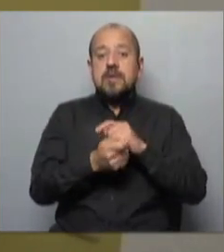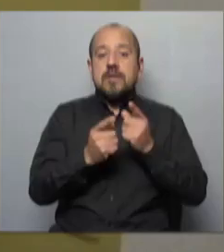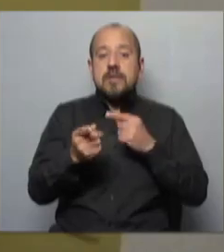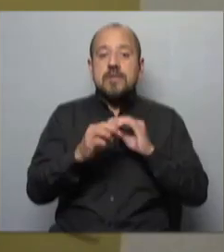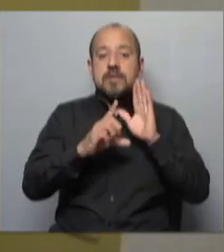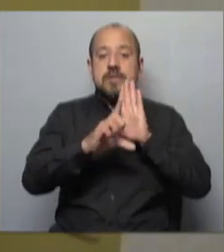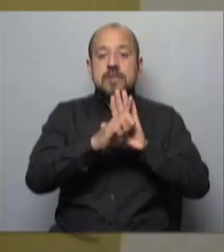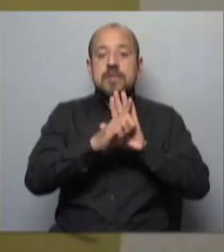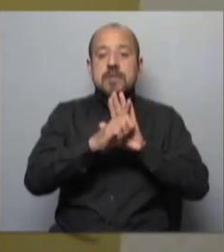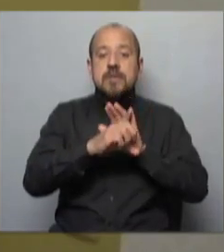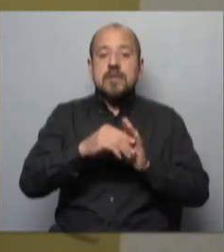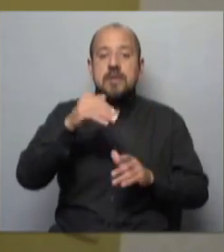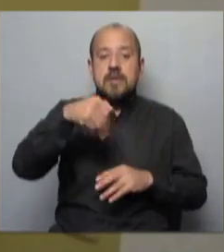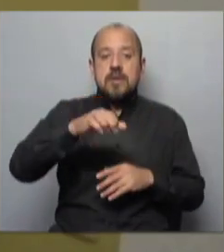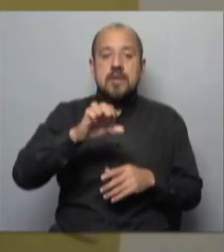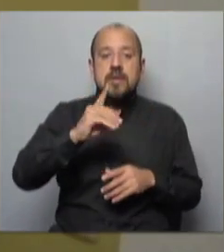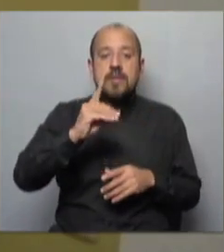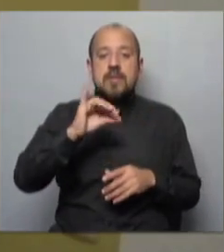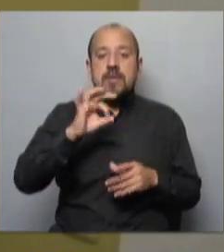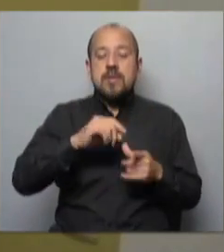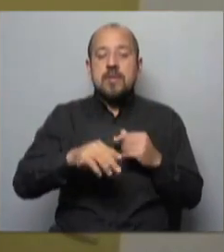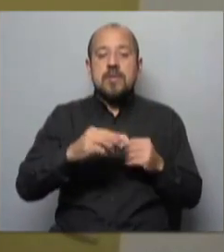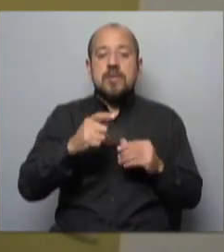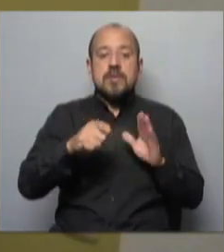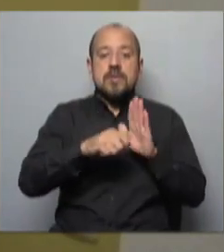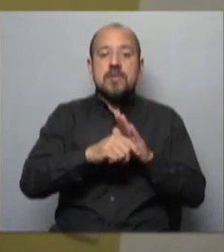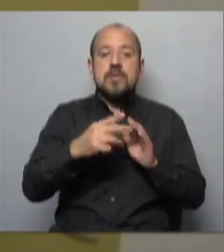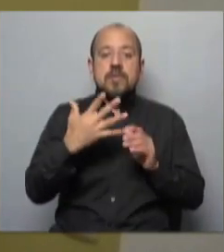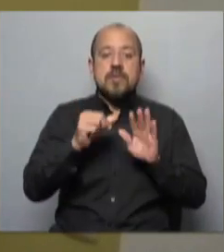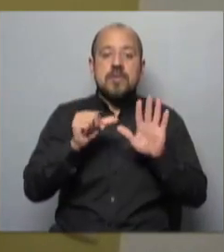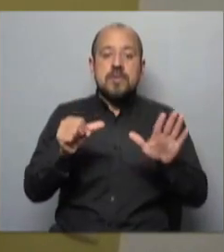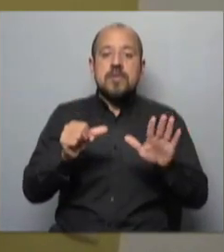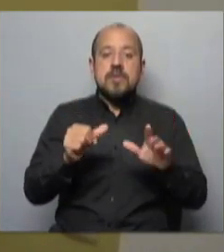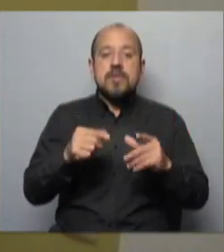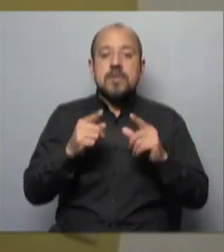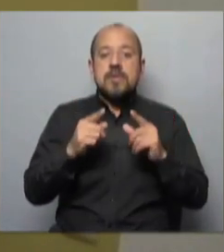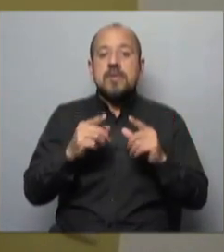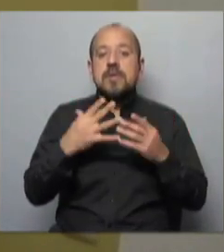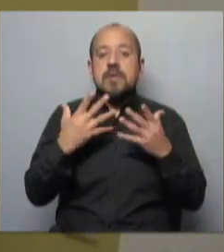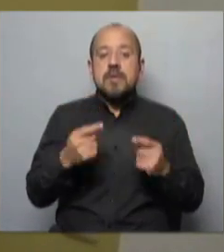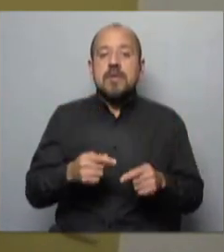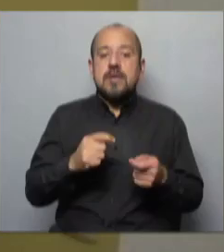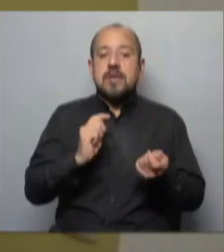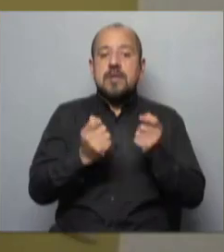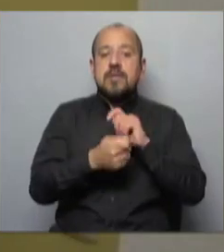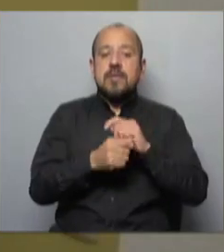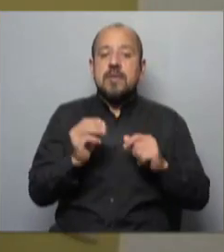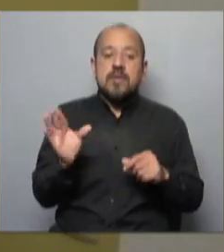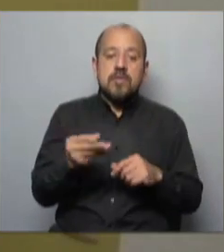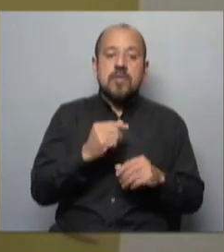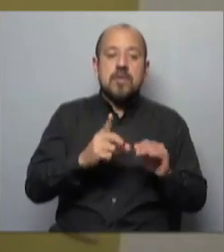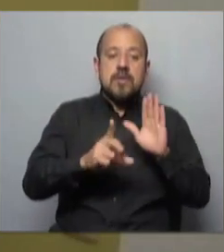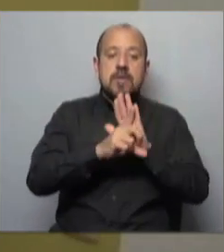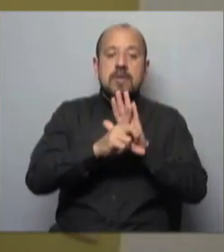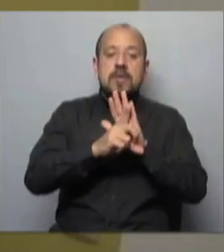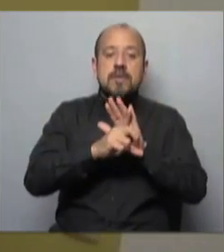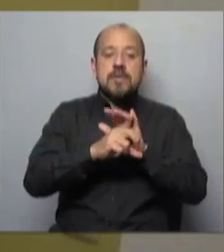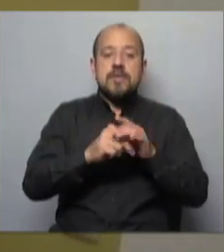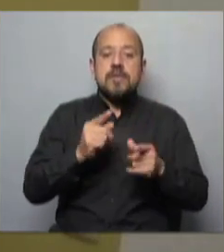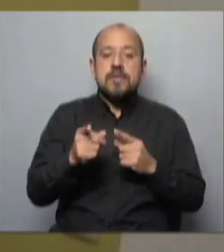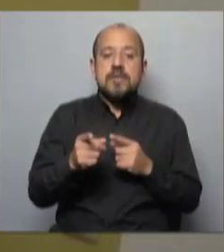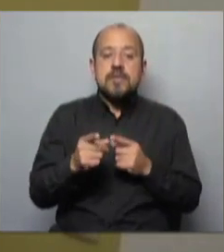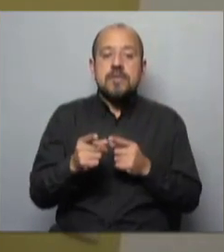medios no sólo el artículo 56 que para mucha gente pues es un tema de negocios sino que incluso alguna gente quiere cambiar toda la ley derogar toda la ley lo cual